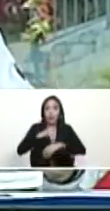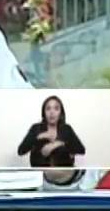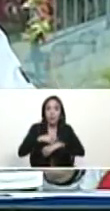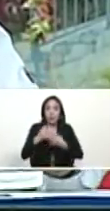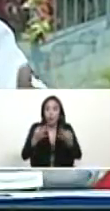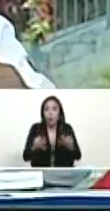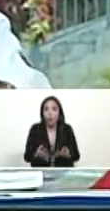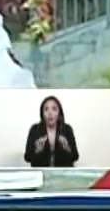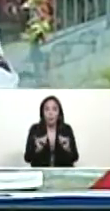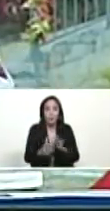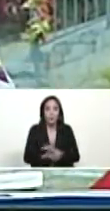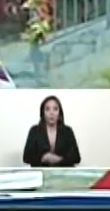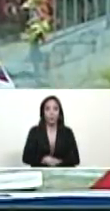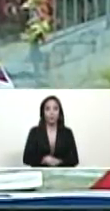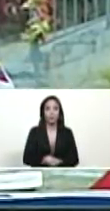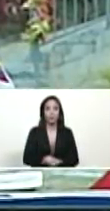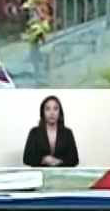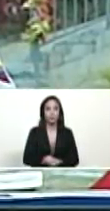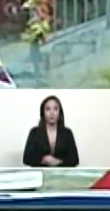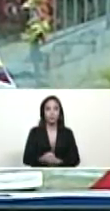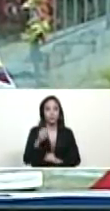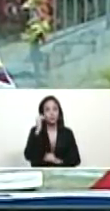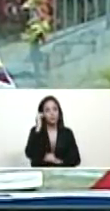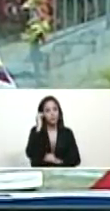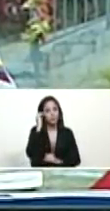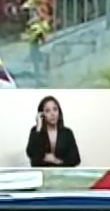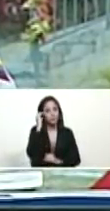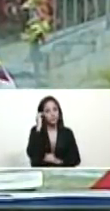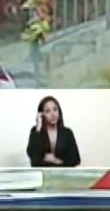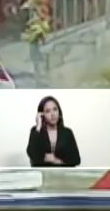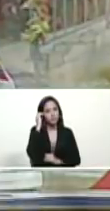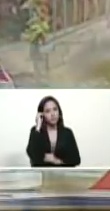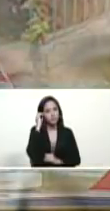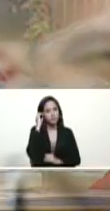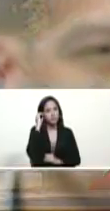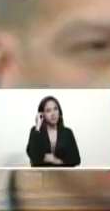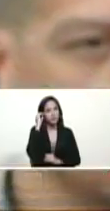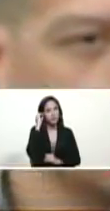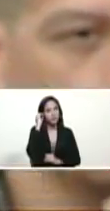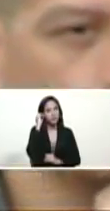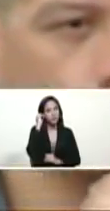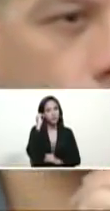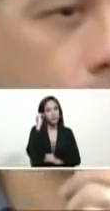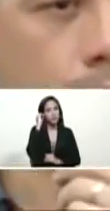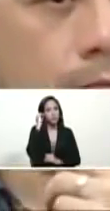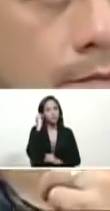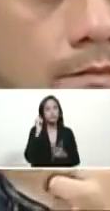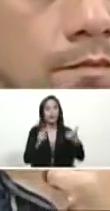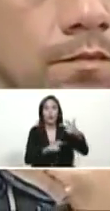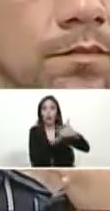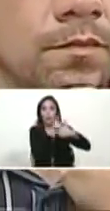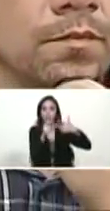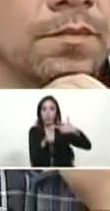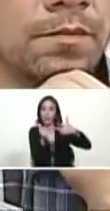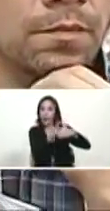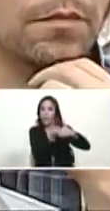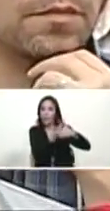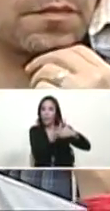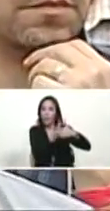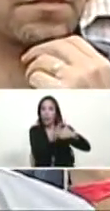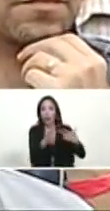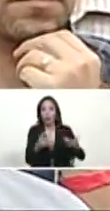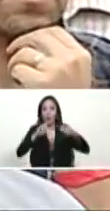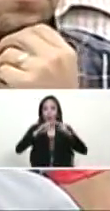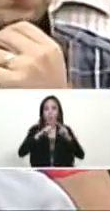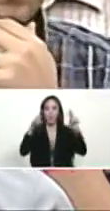historia. Por eso yo sigo afirmando en las tres líneas. La primera línea, ganar la paz,